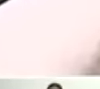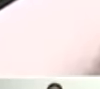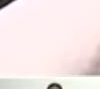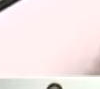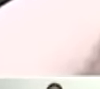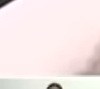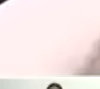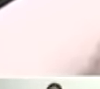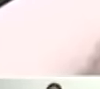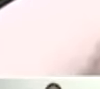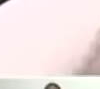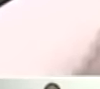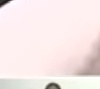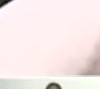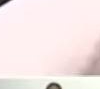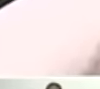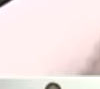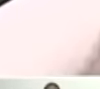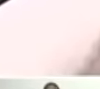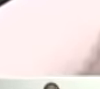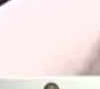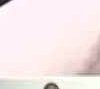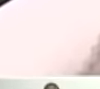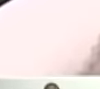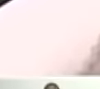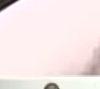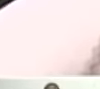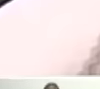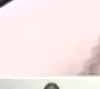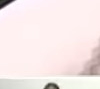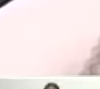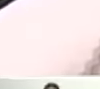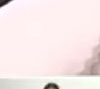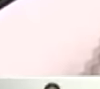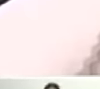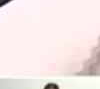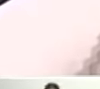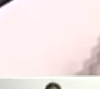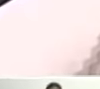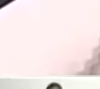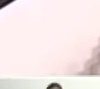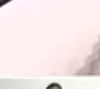Hunlop lo usaba Diego Armando Maradona.